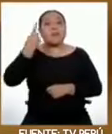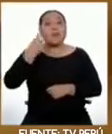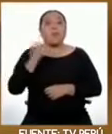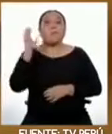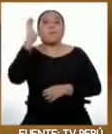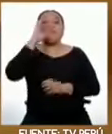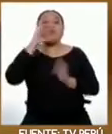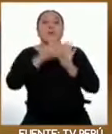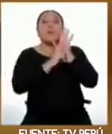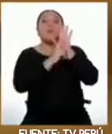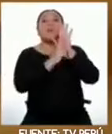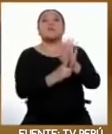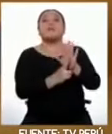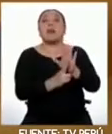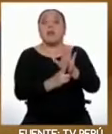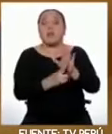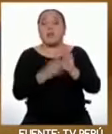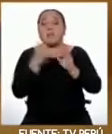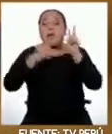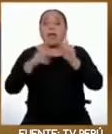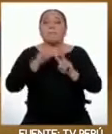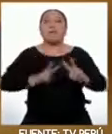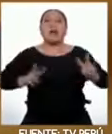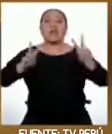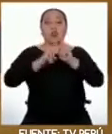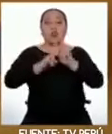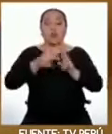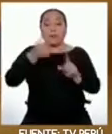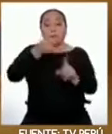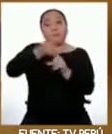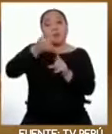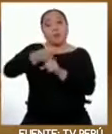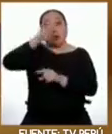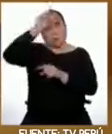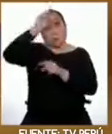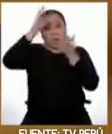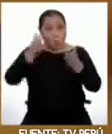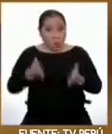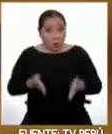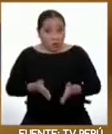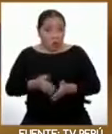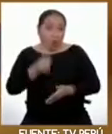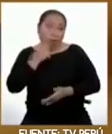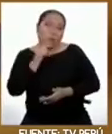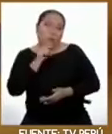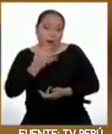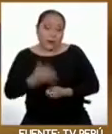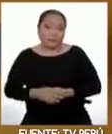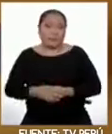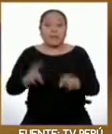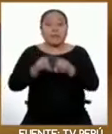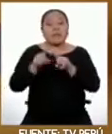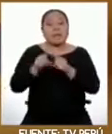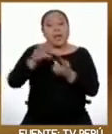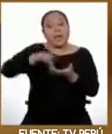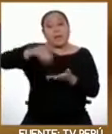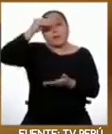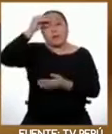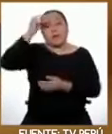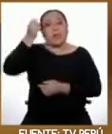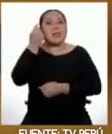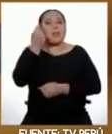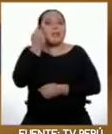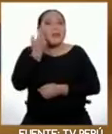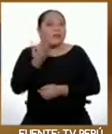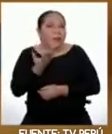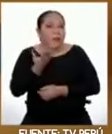buscamos representar valores que nos identifiquen como peruanas y peruanos. Además, aprendimos lo importante de